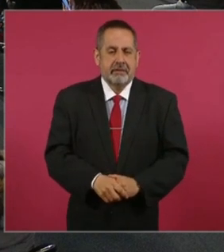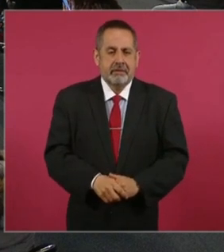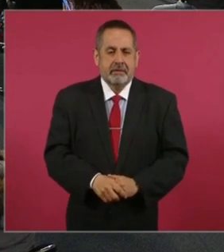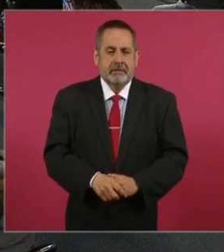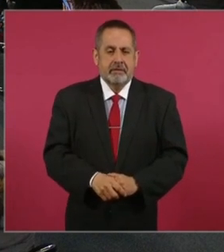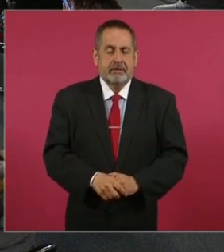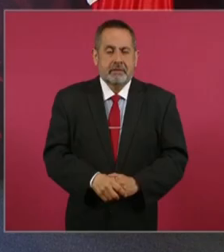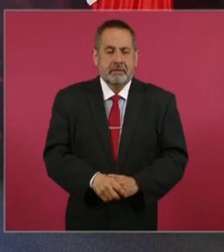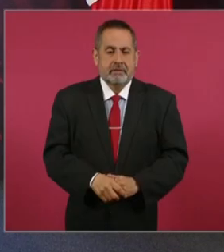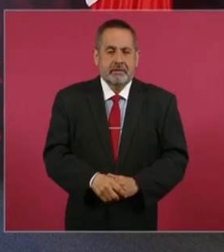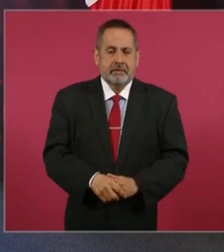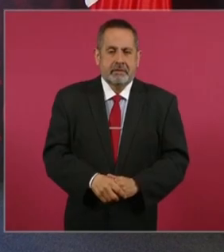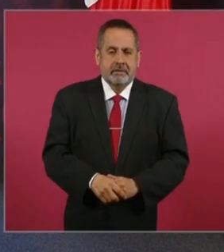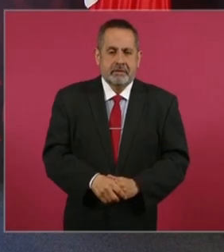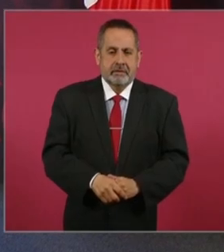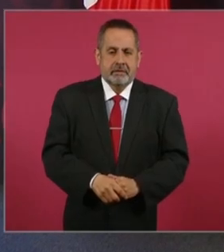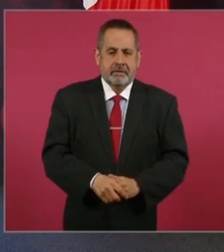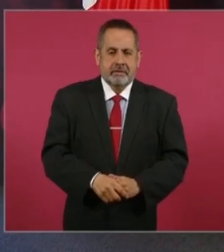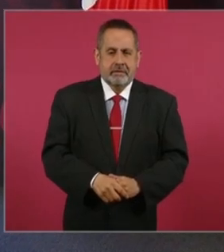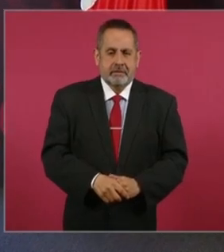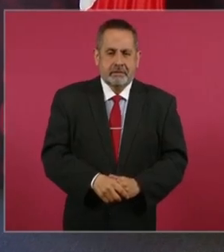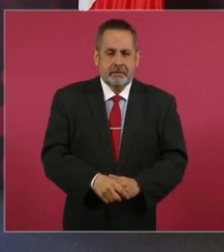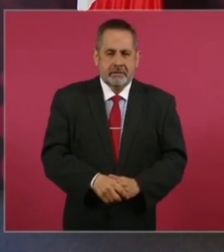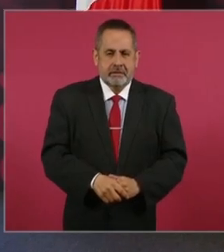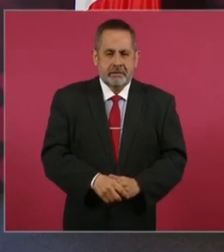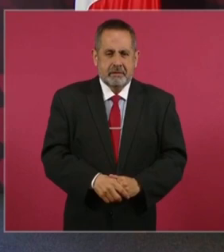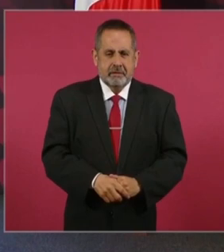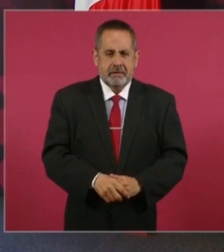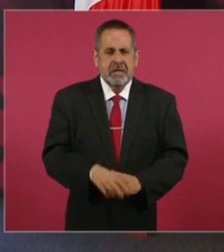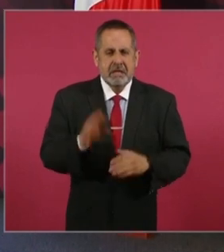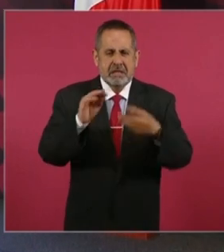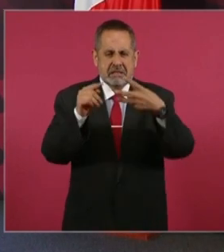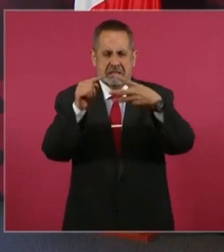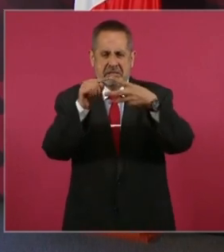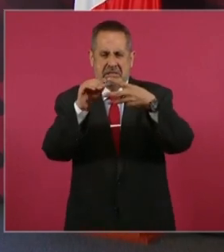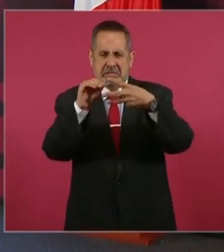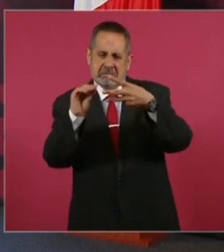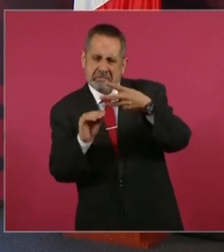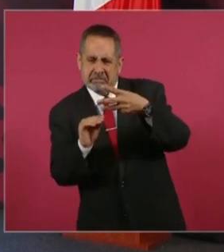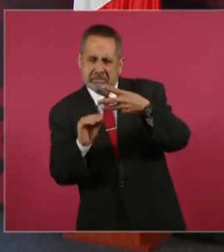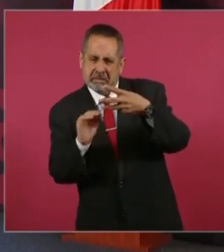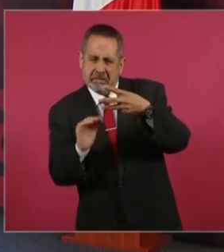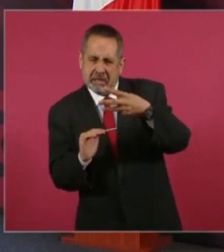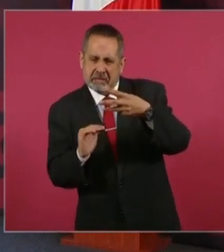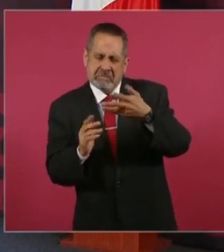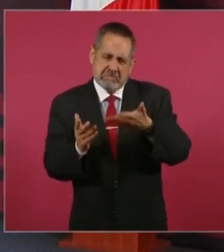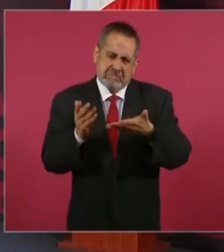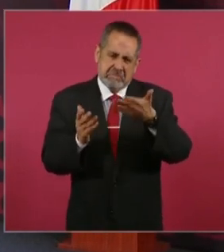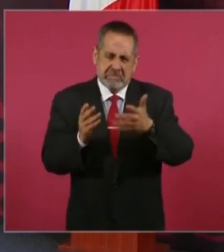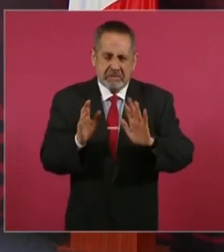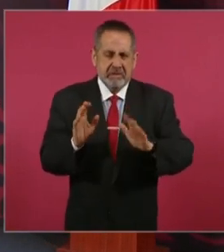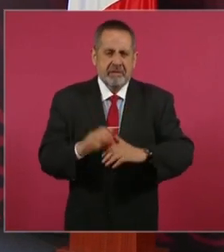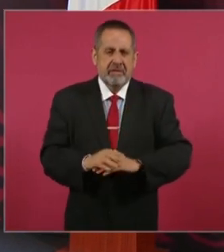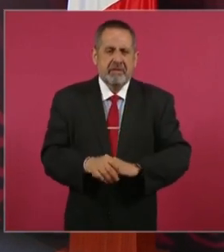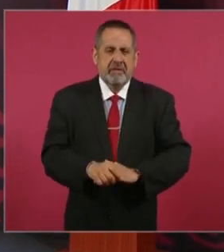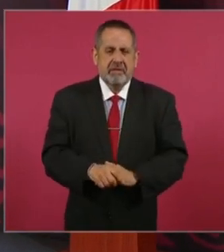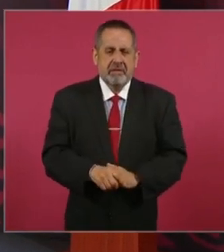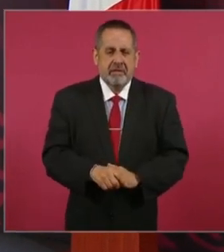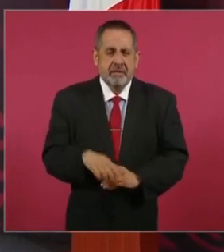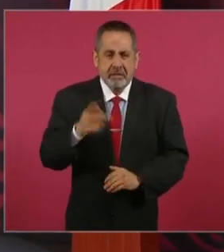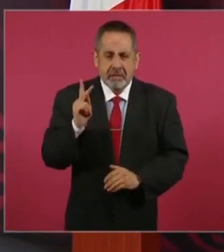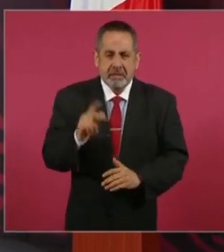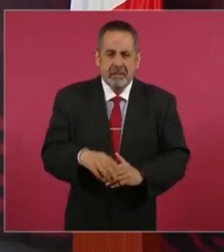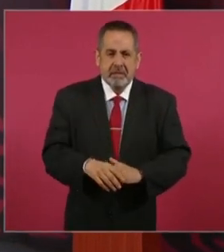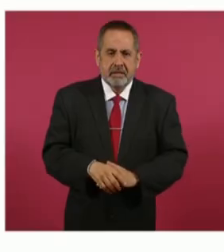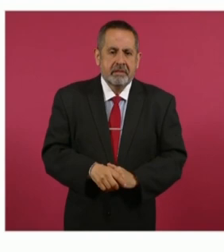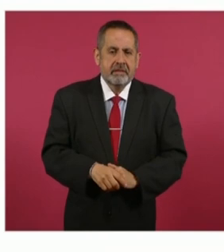y puede ser que nos bajen estamos muy arriba pero